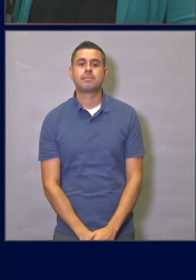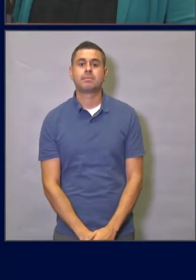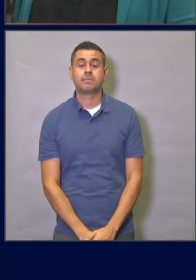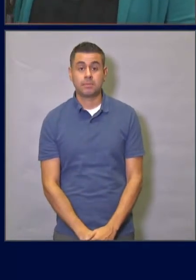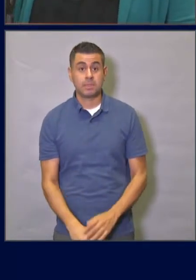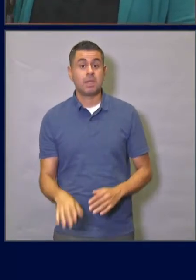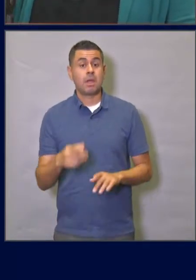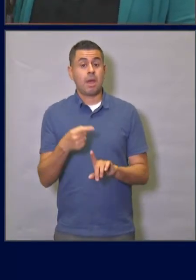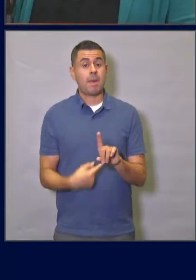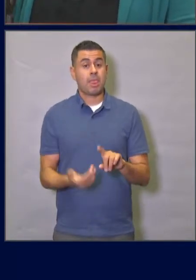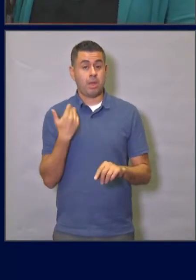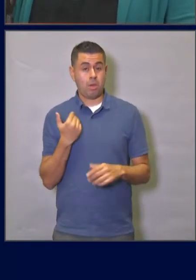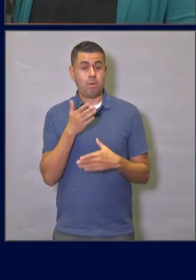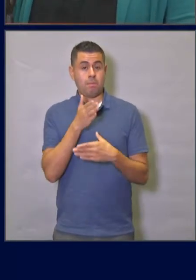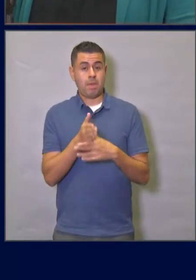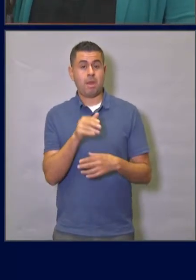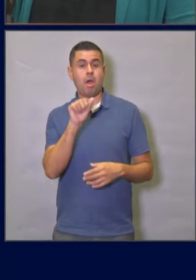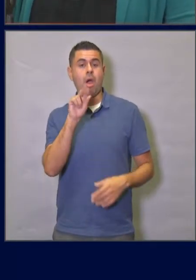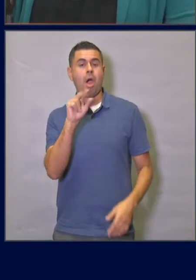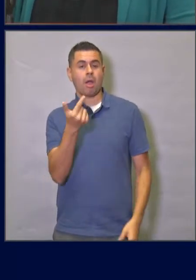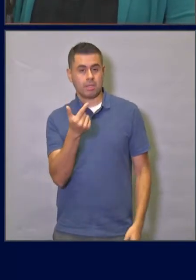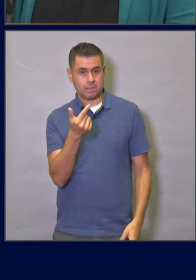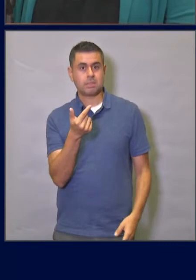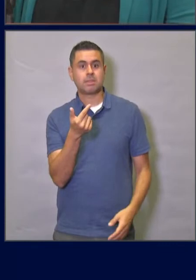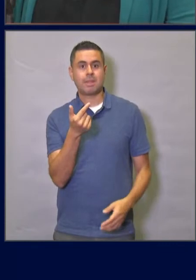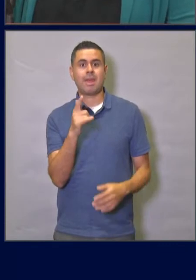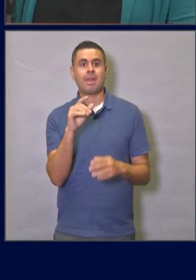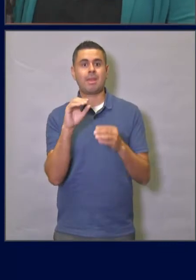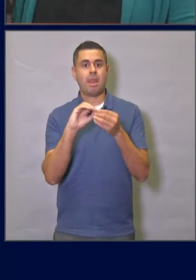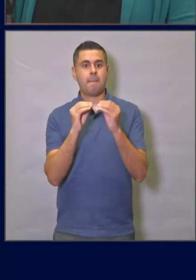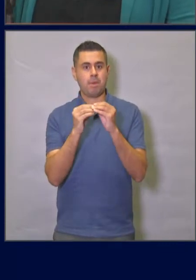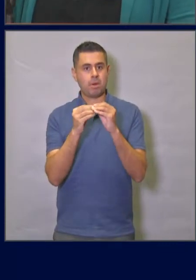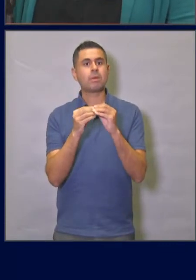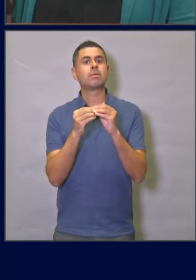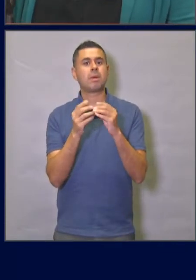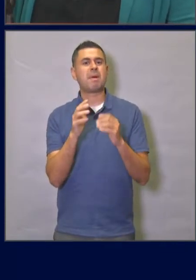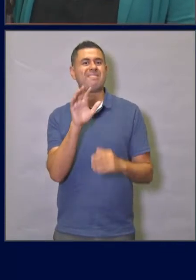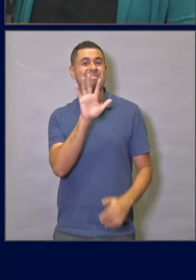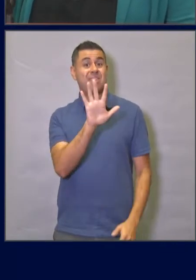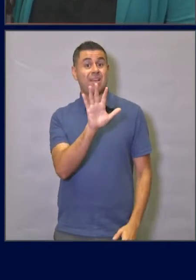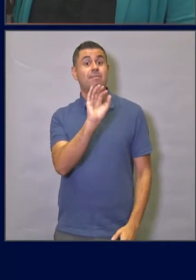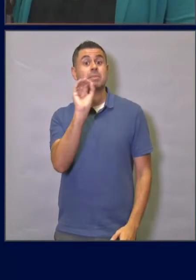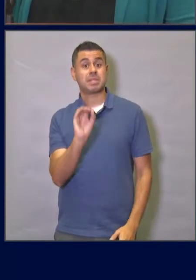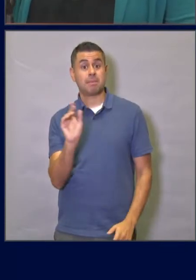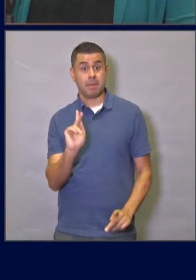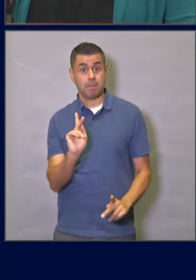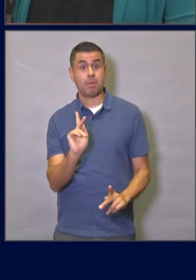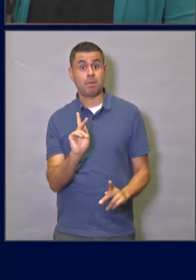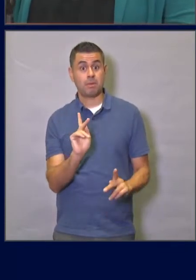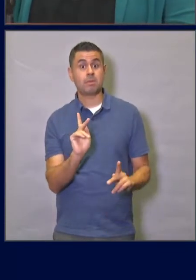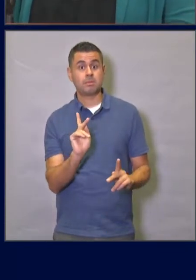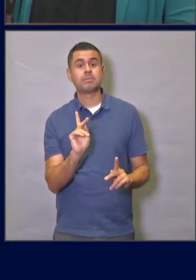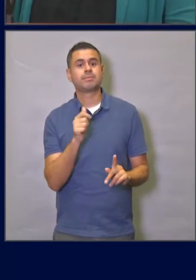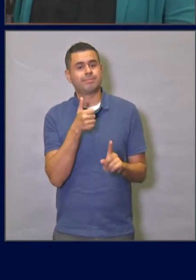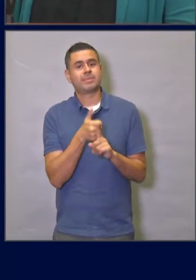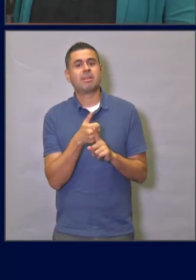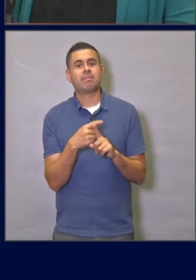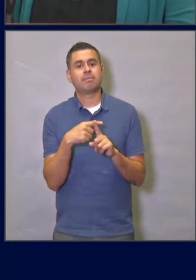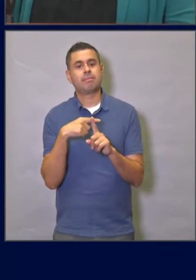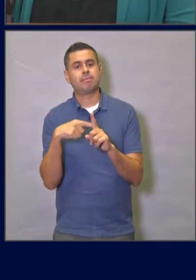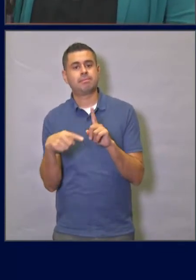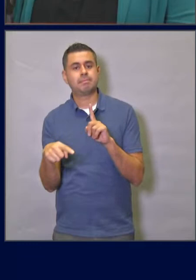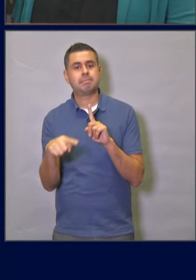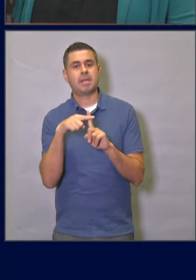a mediados de agosto, esta tasa era de alrededor de 5%. Por lo tanto, estamos contentos